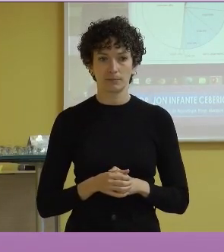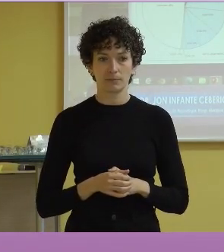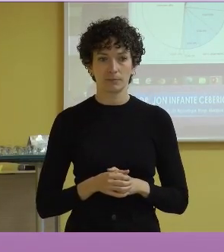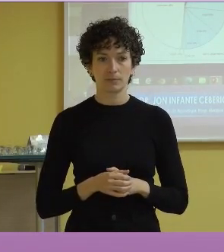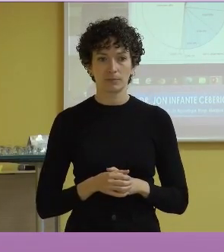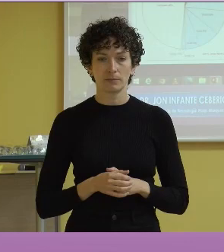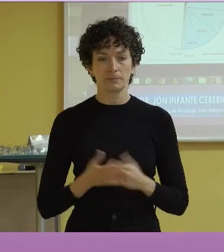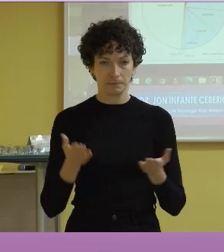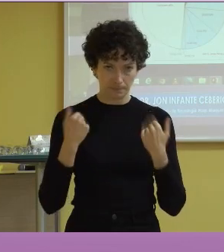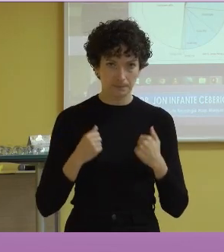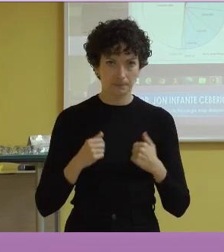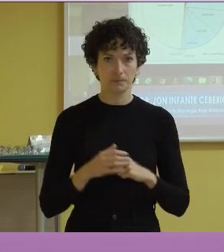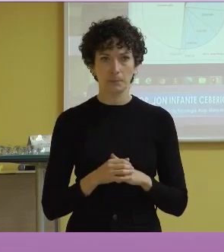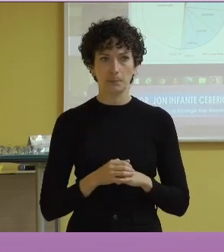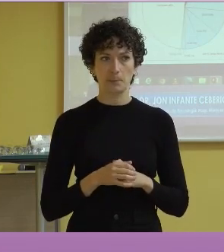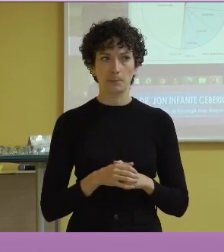Adelante.